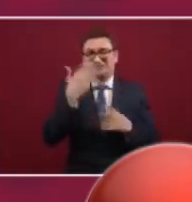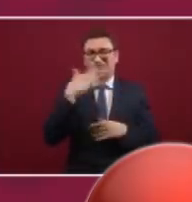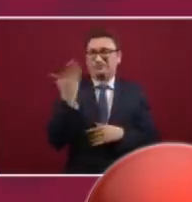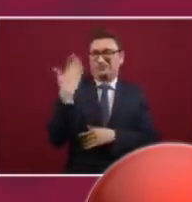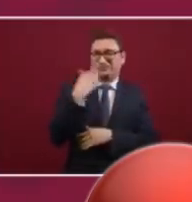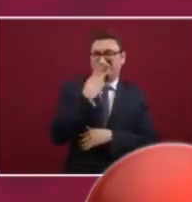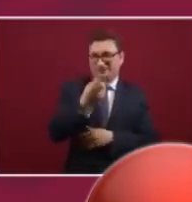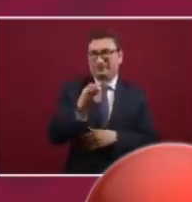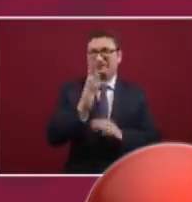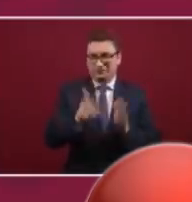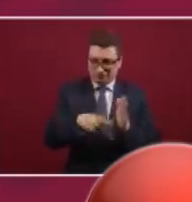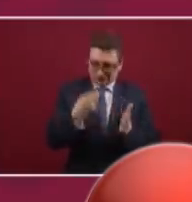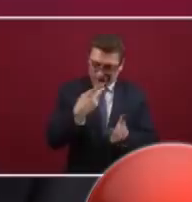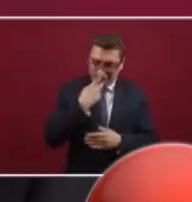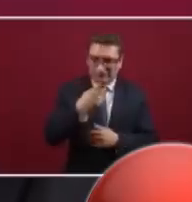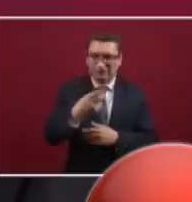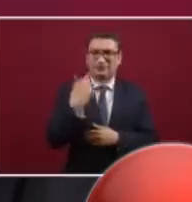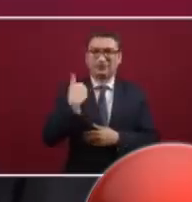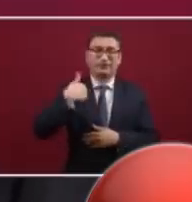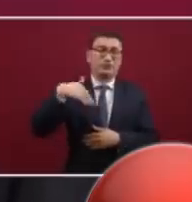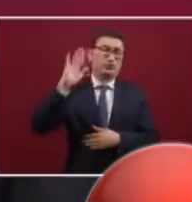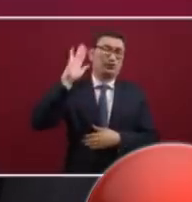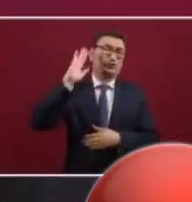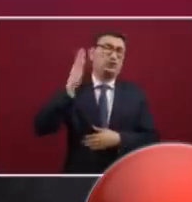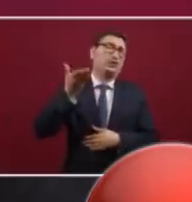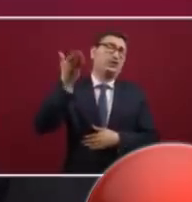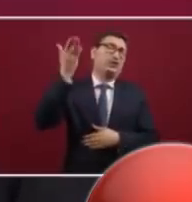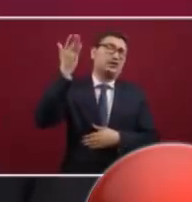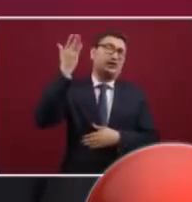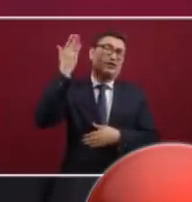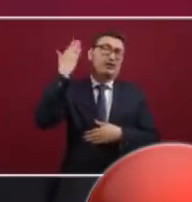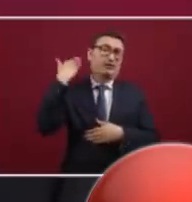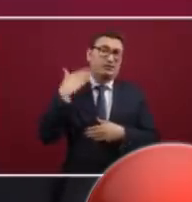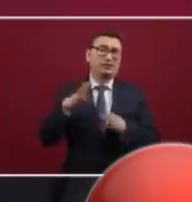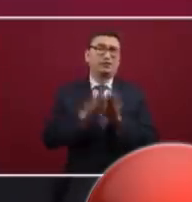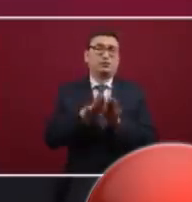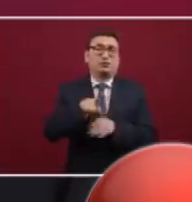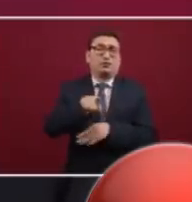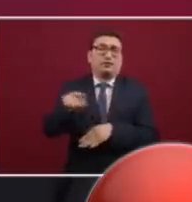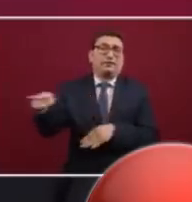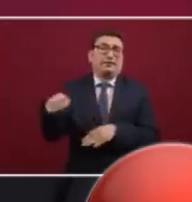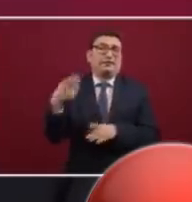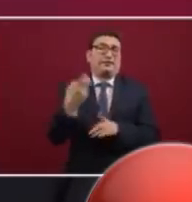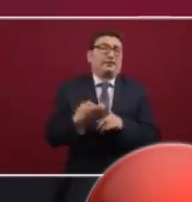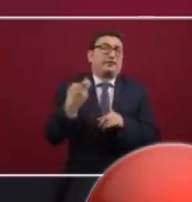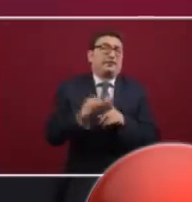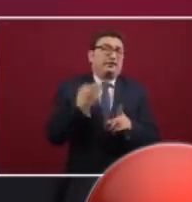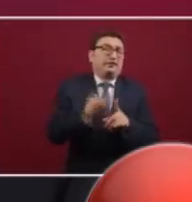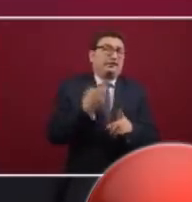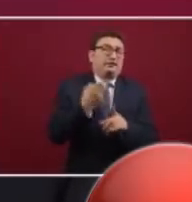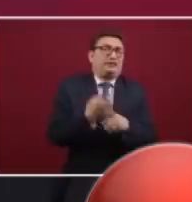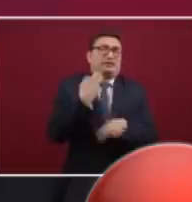lo repito, antes pues eran nada más ellos.